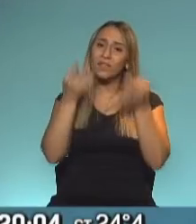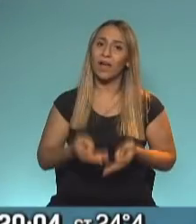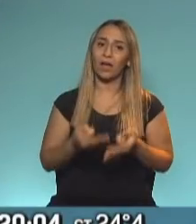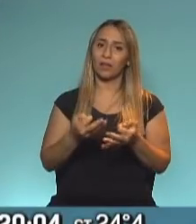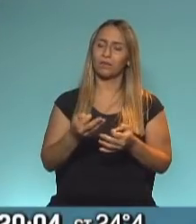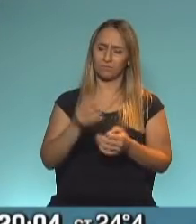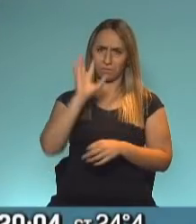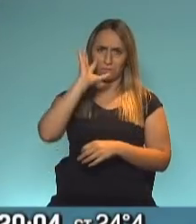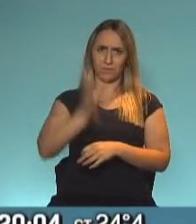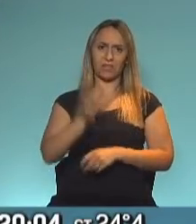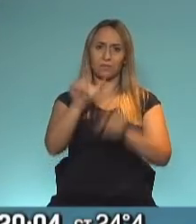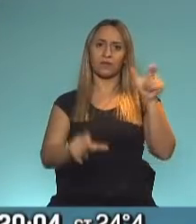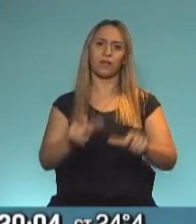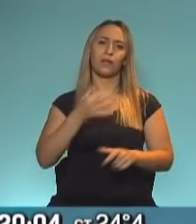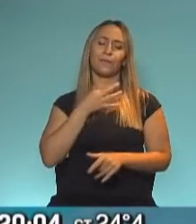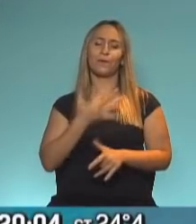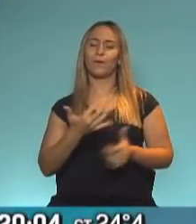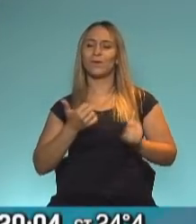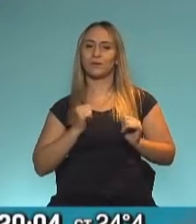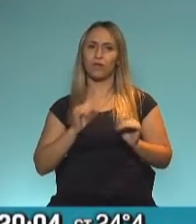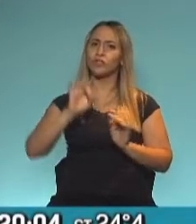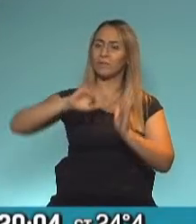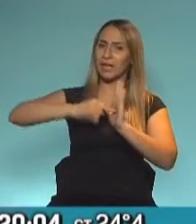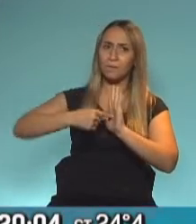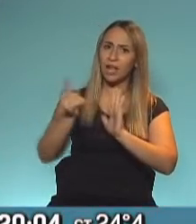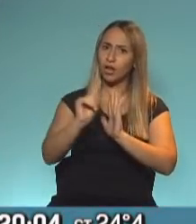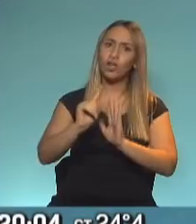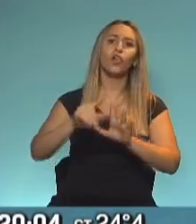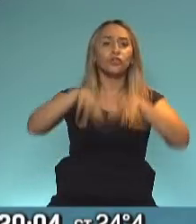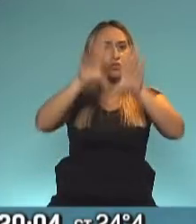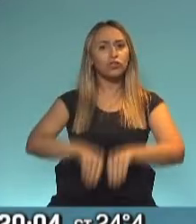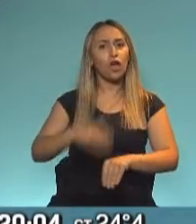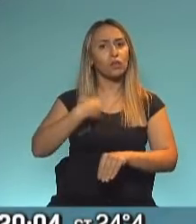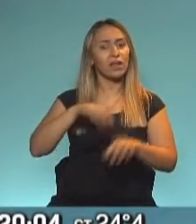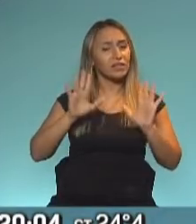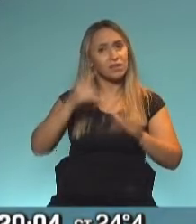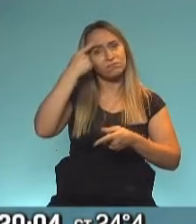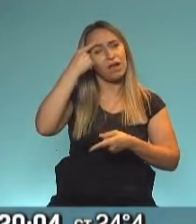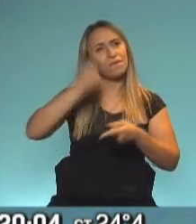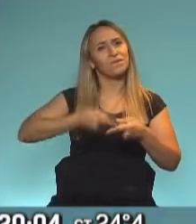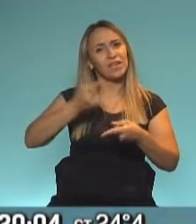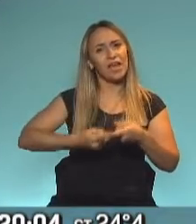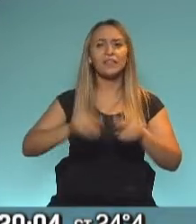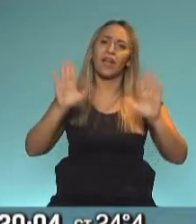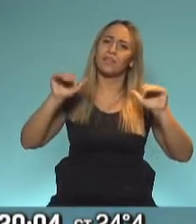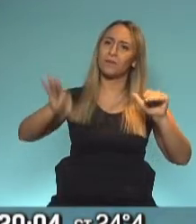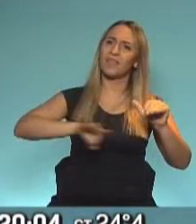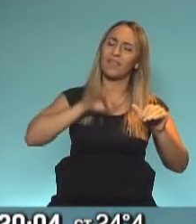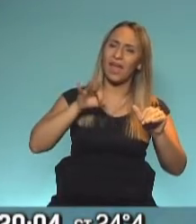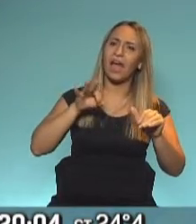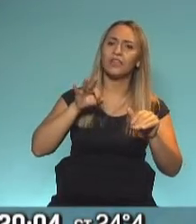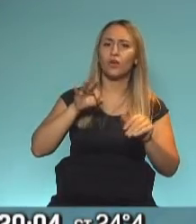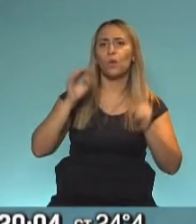mucha relajación en la gente. No estamos hablando solamente de la ciudad de Buenos Aires, estamos hablando de toda la República Argentina. Pensando en las fiestas, pensando en las despedidas de año, pensando en